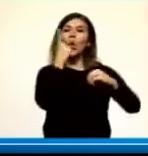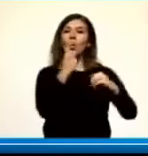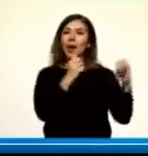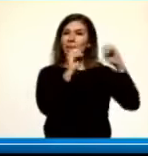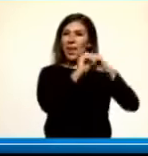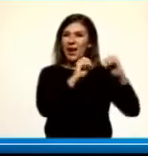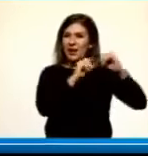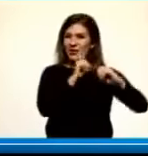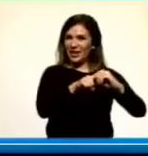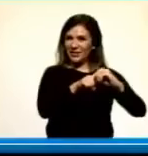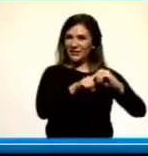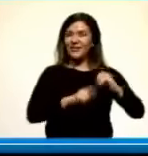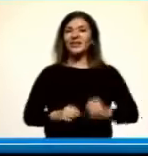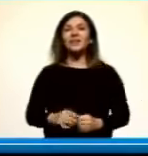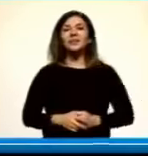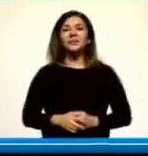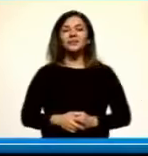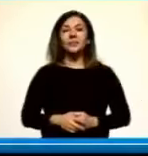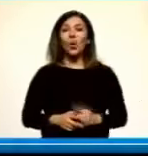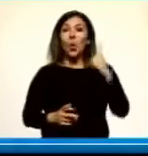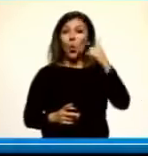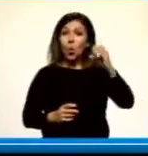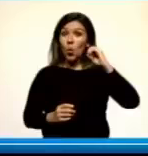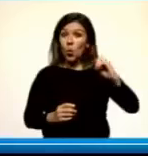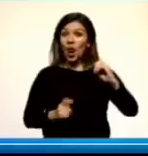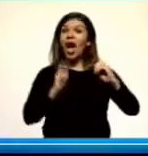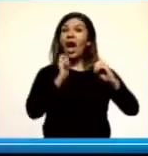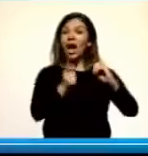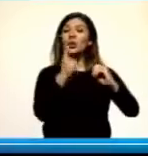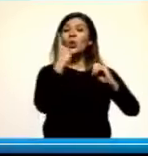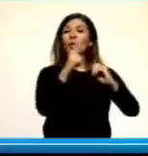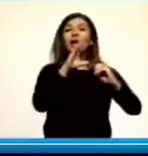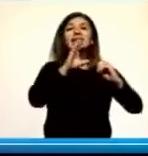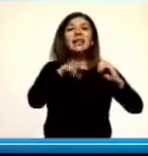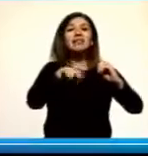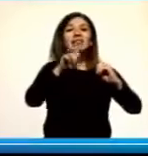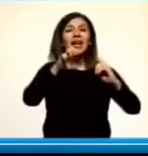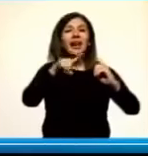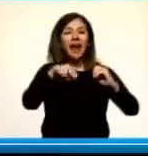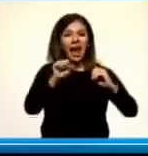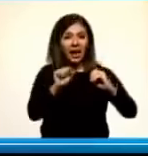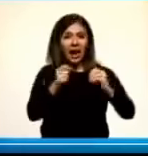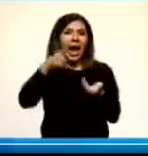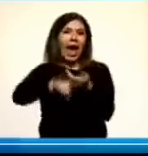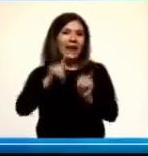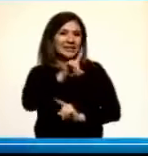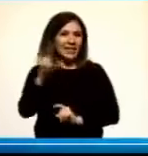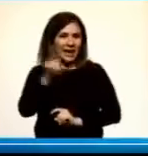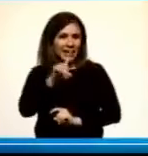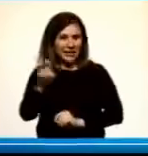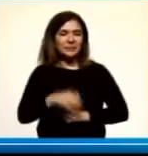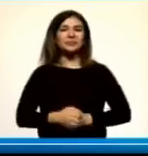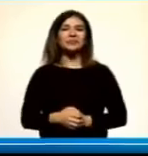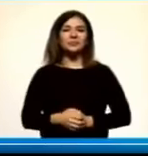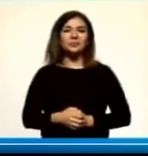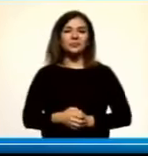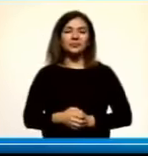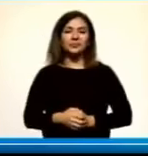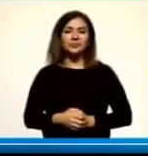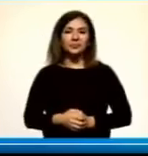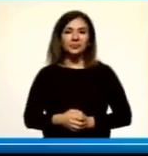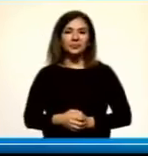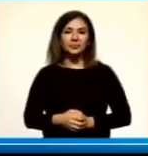de la centena. Una pelotita representa una centena. ¿Sabes cuántas unidades es una